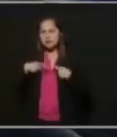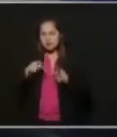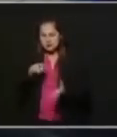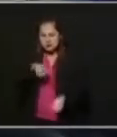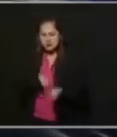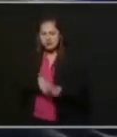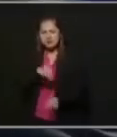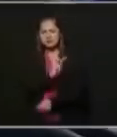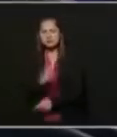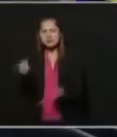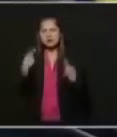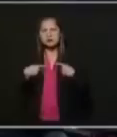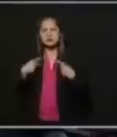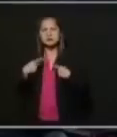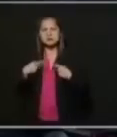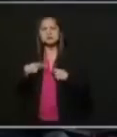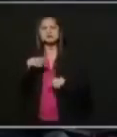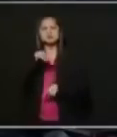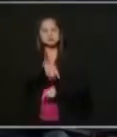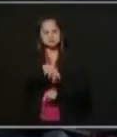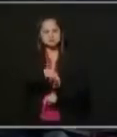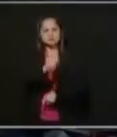trabajo.